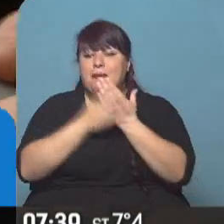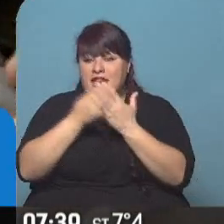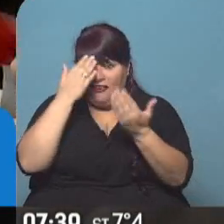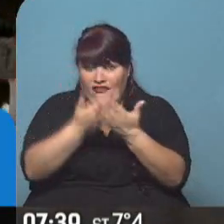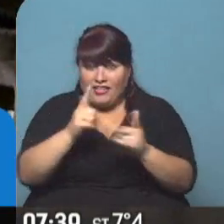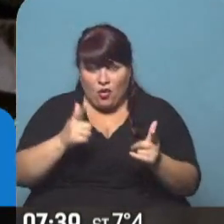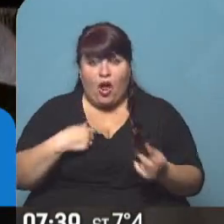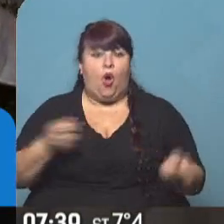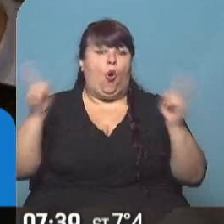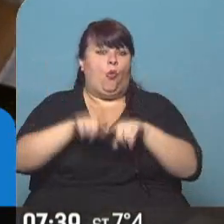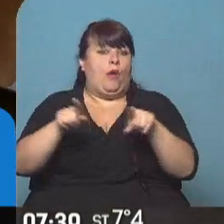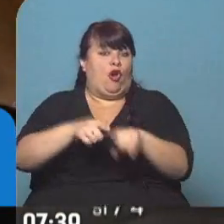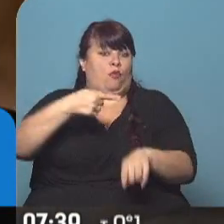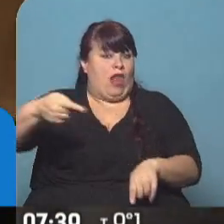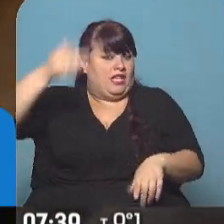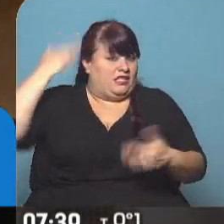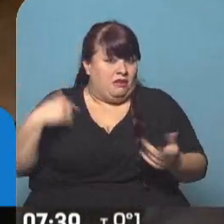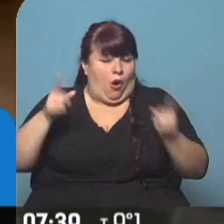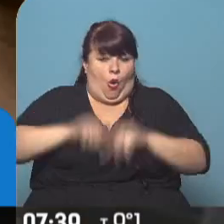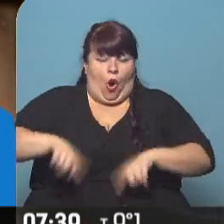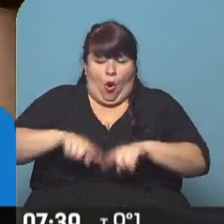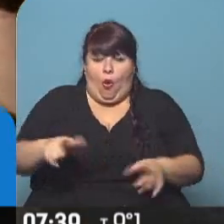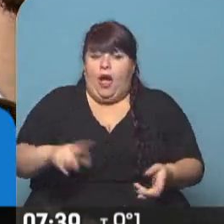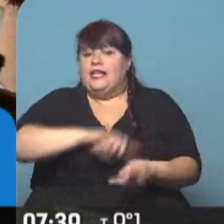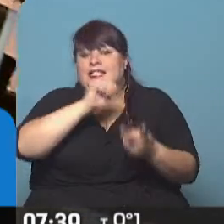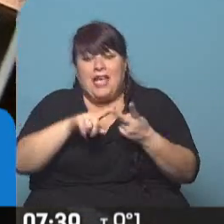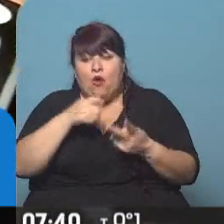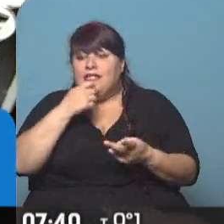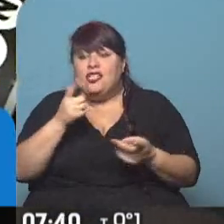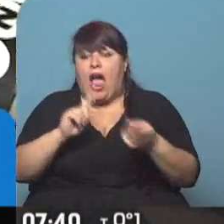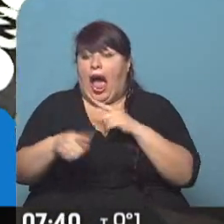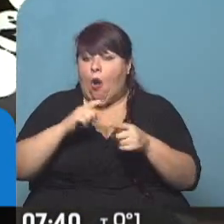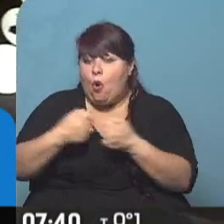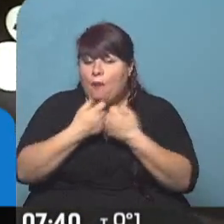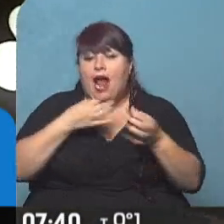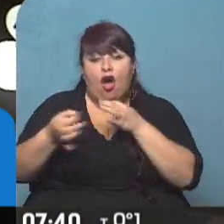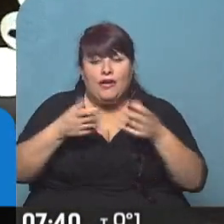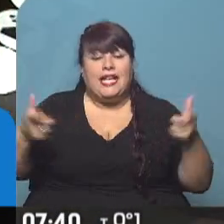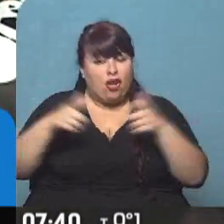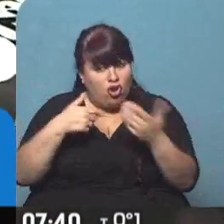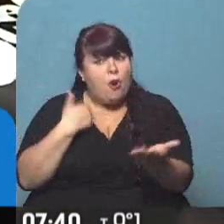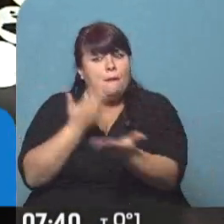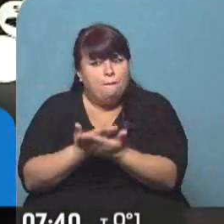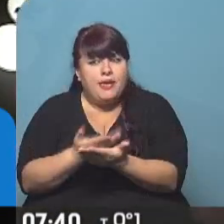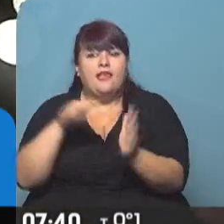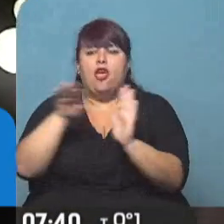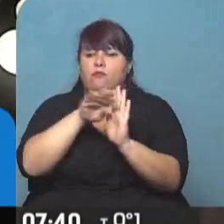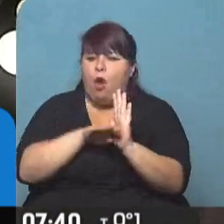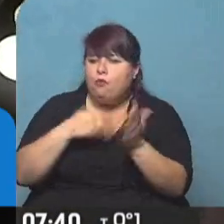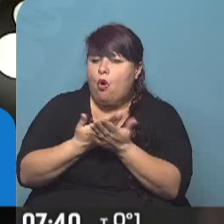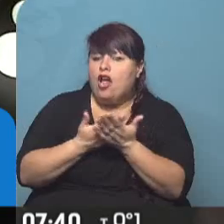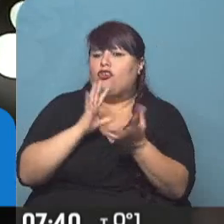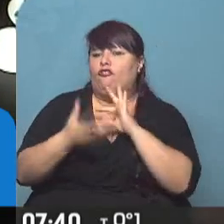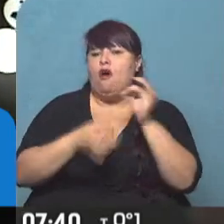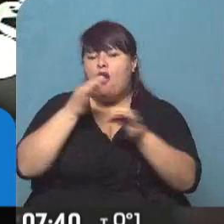en estas reuniones, volvemos a la misma situación que la semana pasada, y que en segunda instancia, si no podemos consensuar un espacio de diálogo, porque nosotros planteamos las propuestas de qué manera